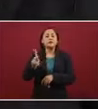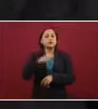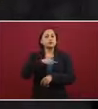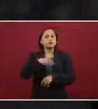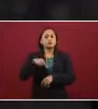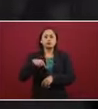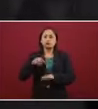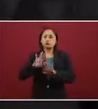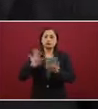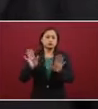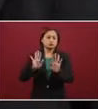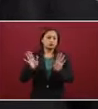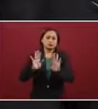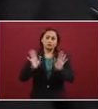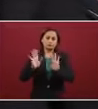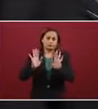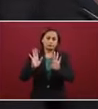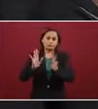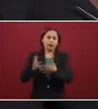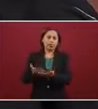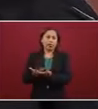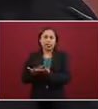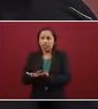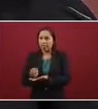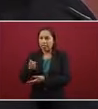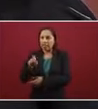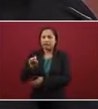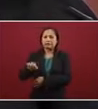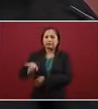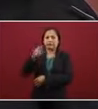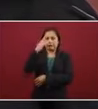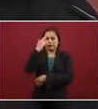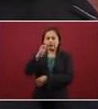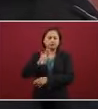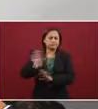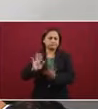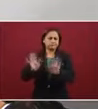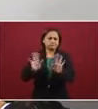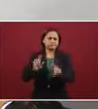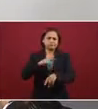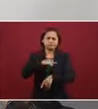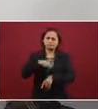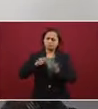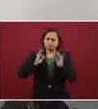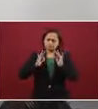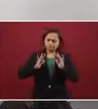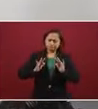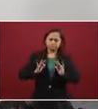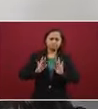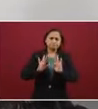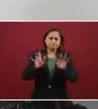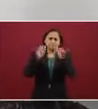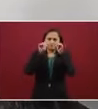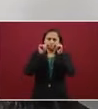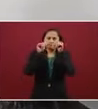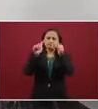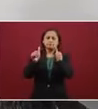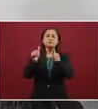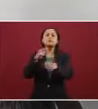evitar caer en provocaciones y decirle a la